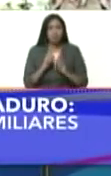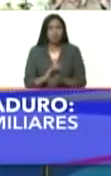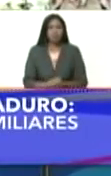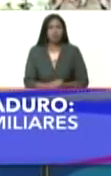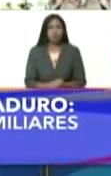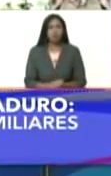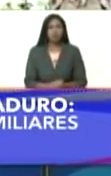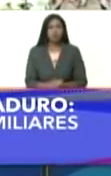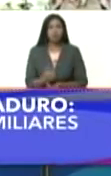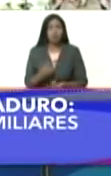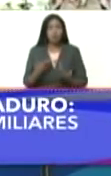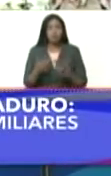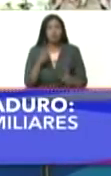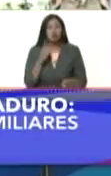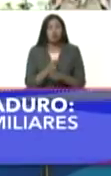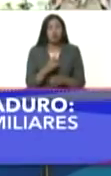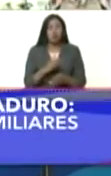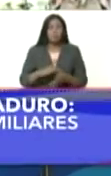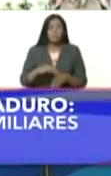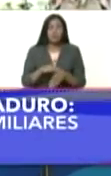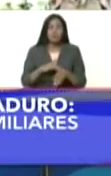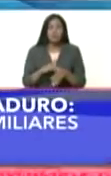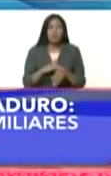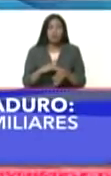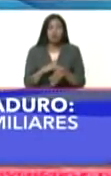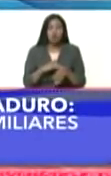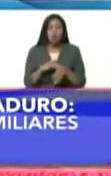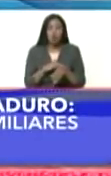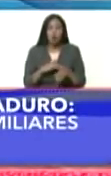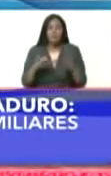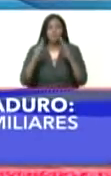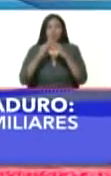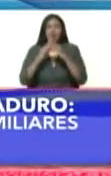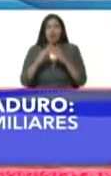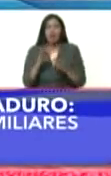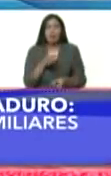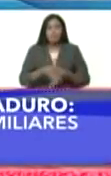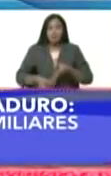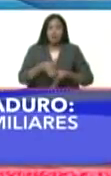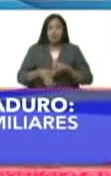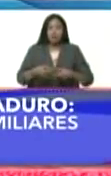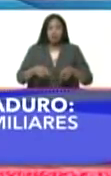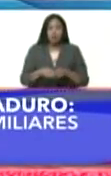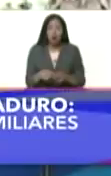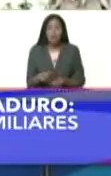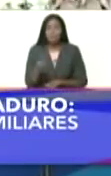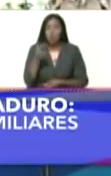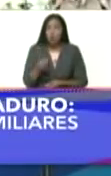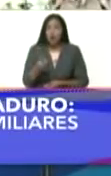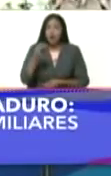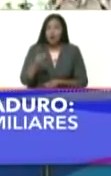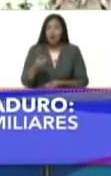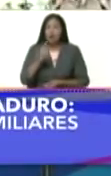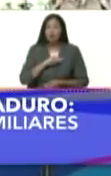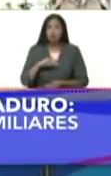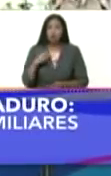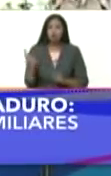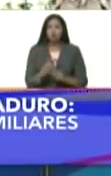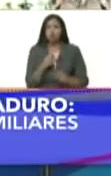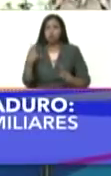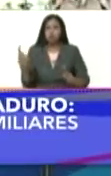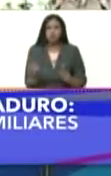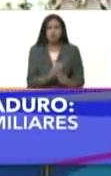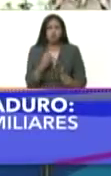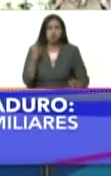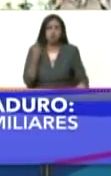Y yo le he dado la orden al ministro Villarroel para que el petro se convierta en la gran moneda de circulación y